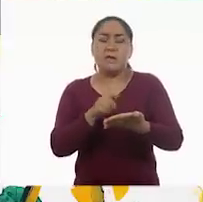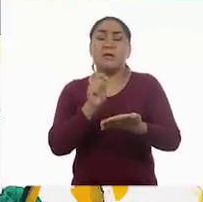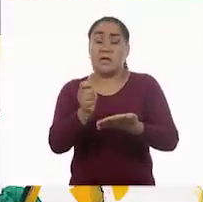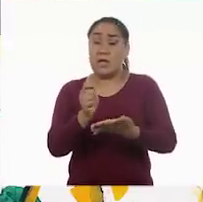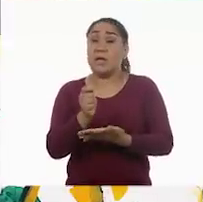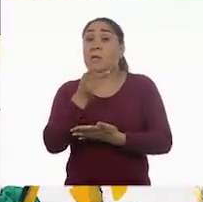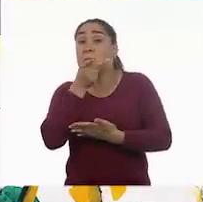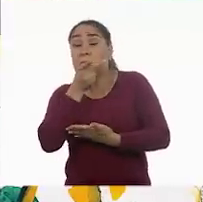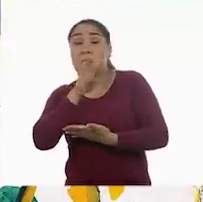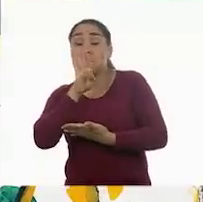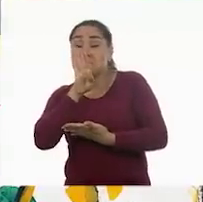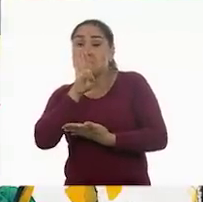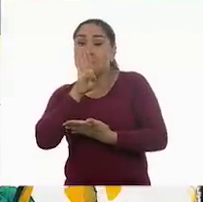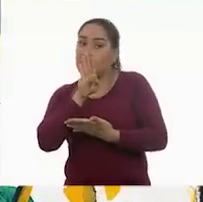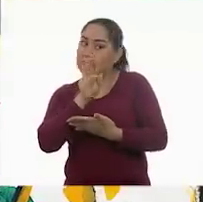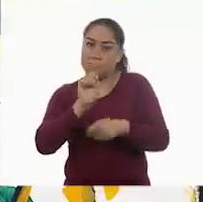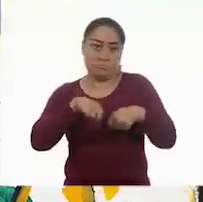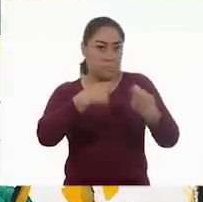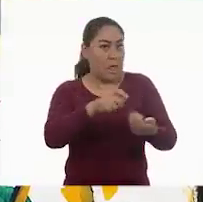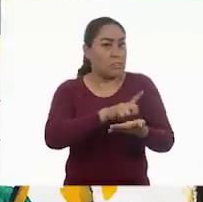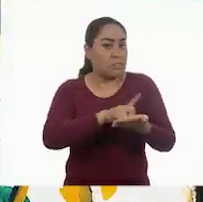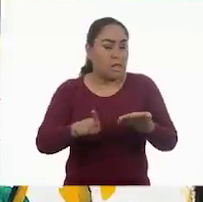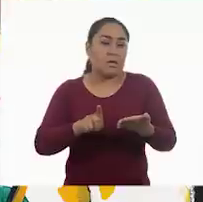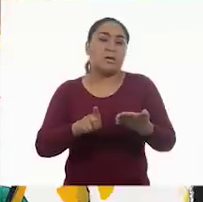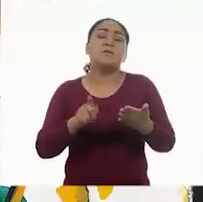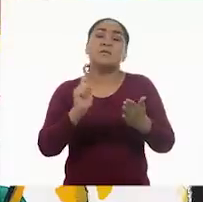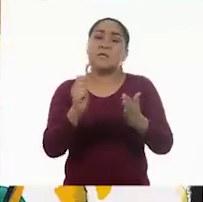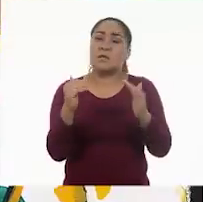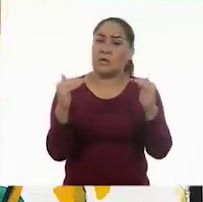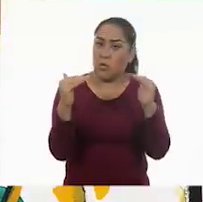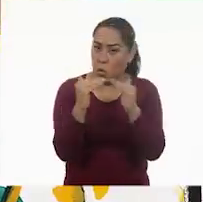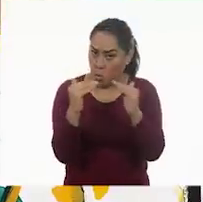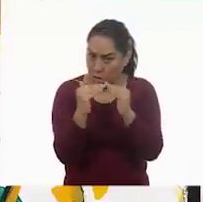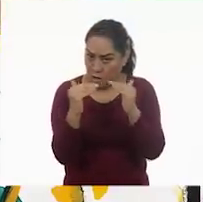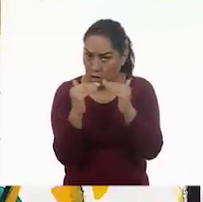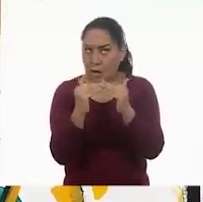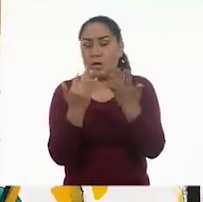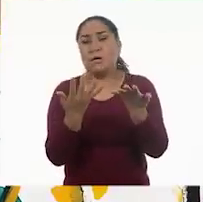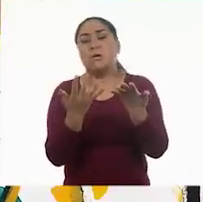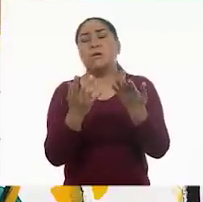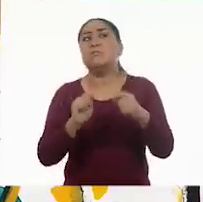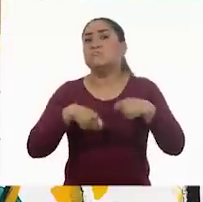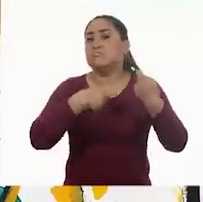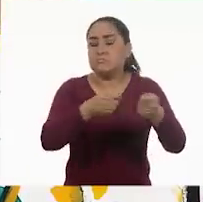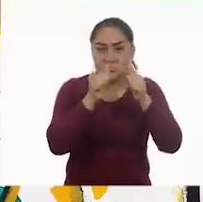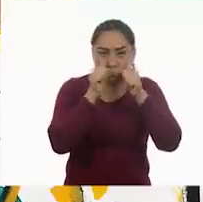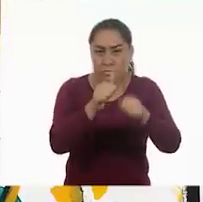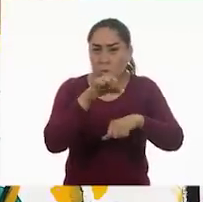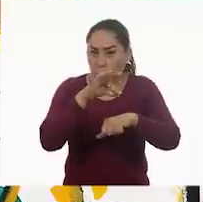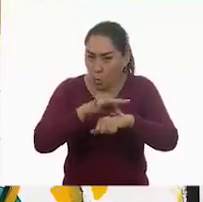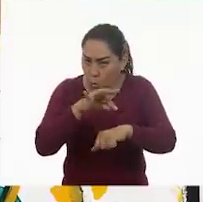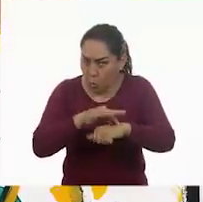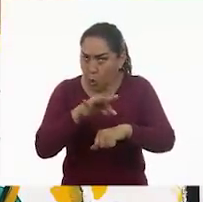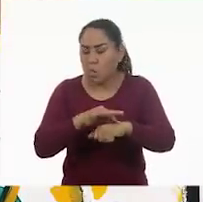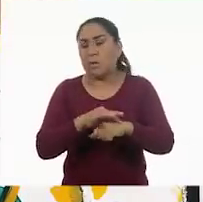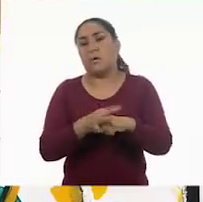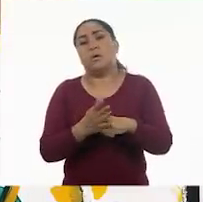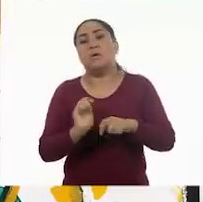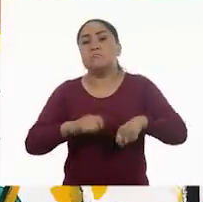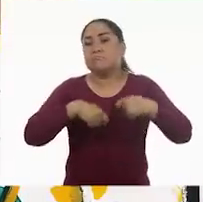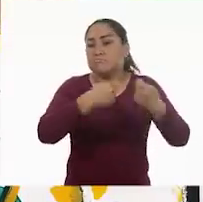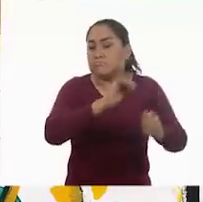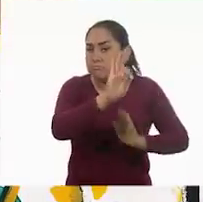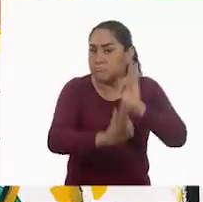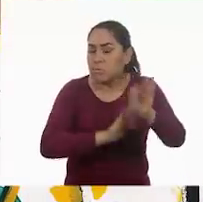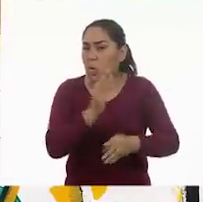tus papás te den un hogar, te den un servicio médico, te den